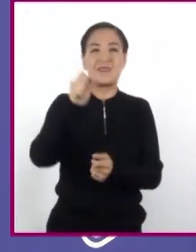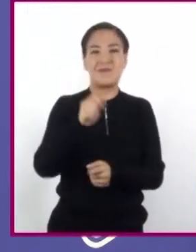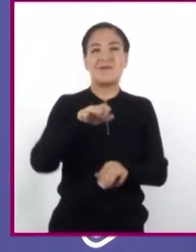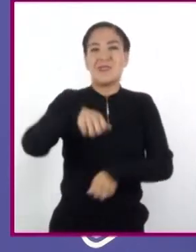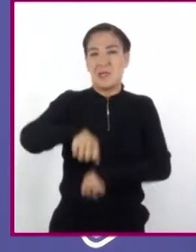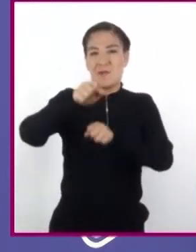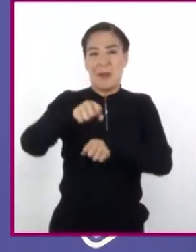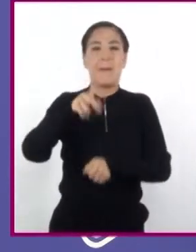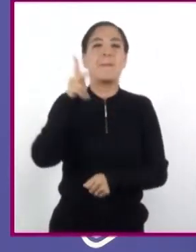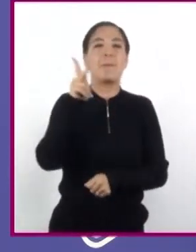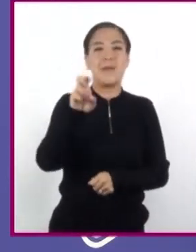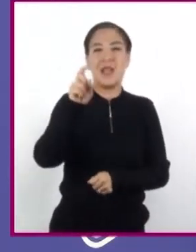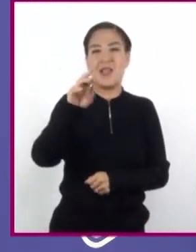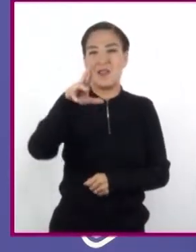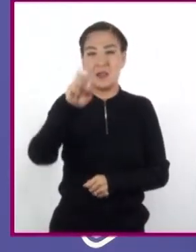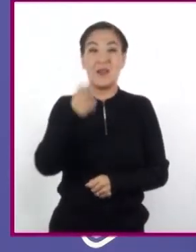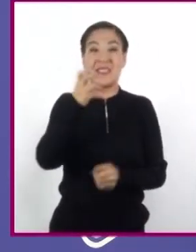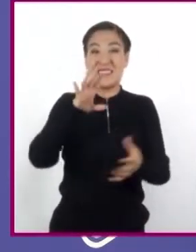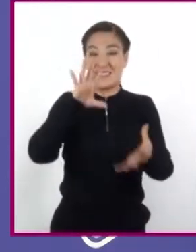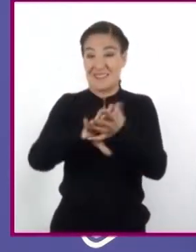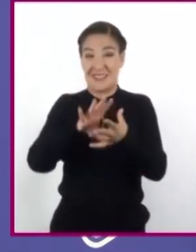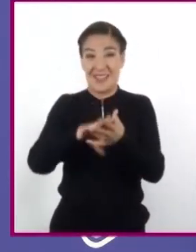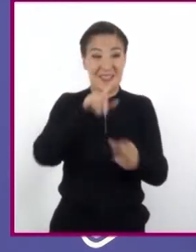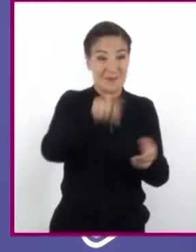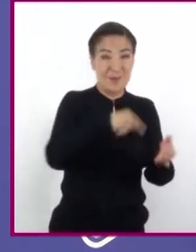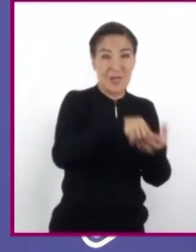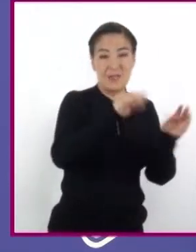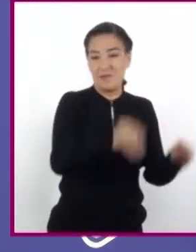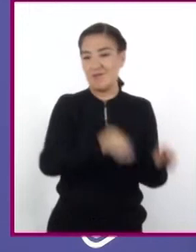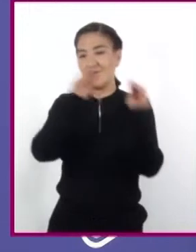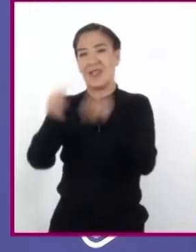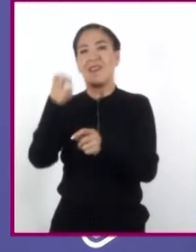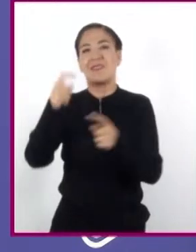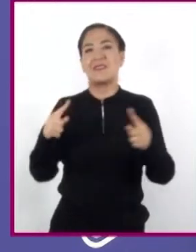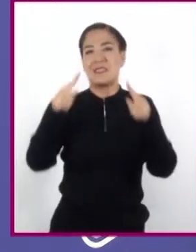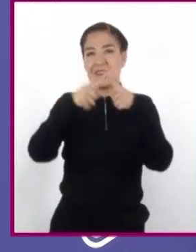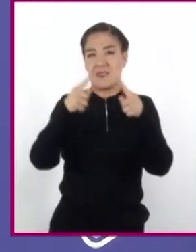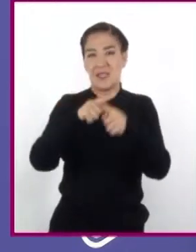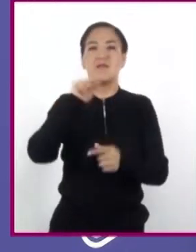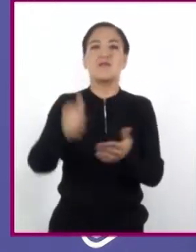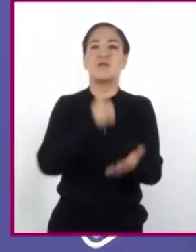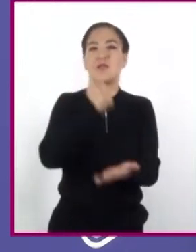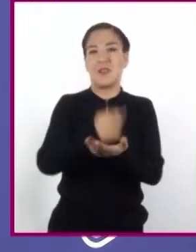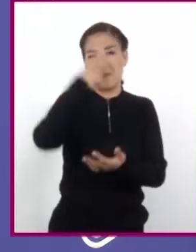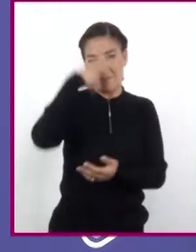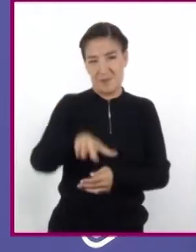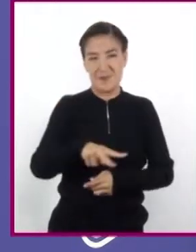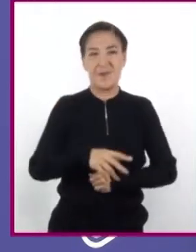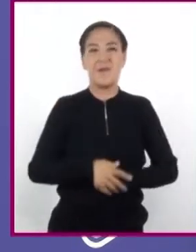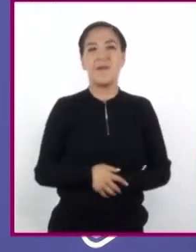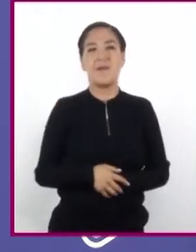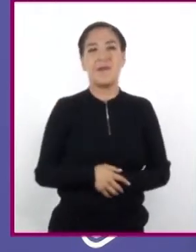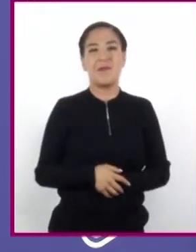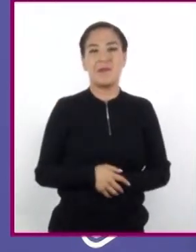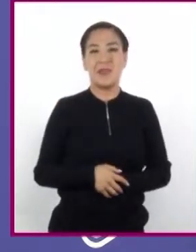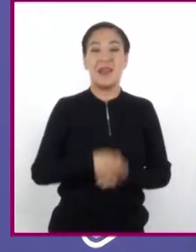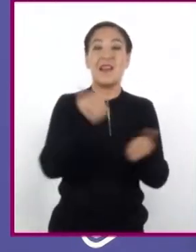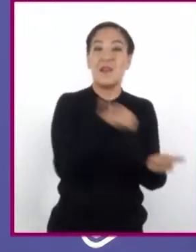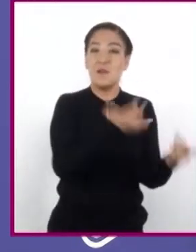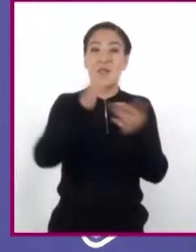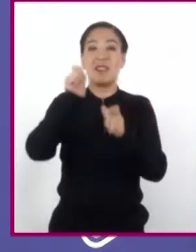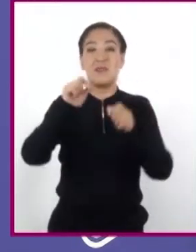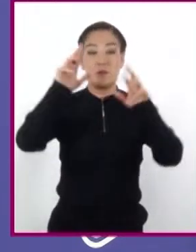de Medellina de la cárcel en la que estaba presa a la iglesia mayor de la Ciudad de México. Debía llevar una